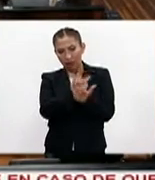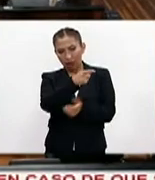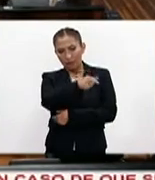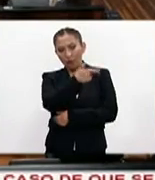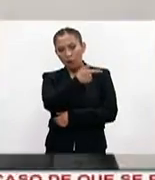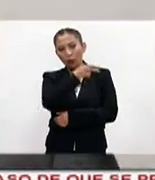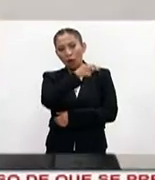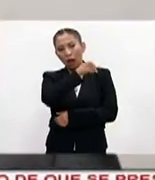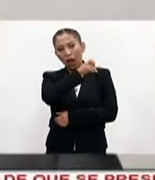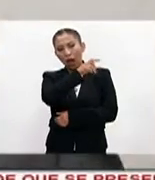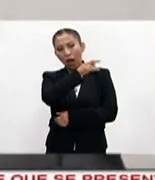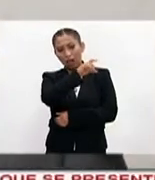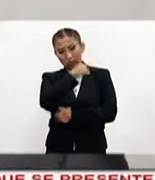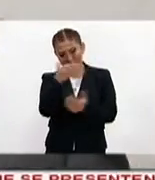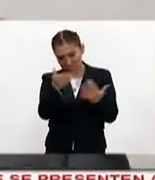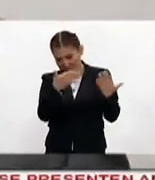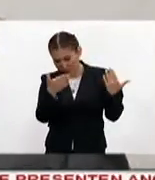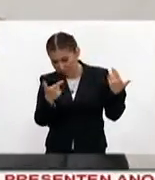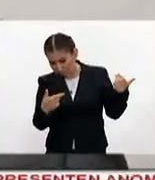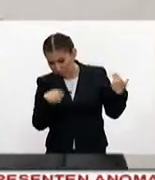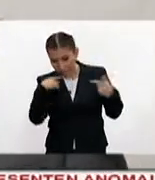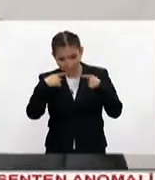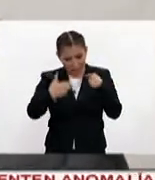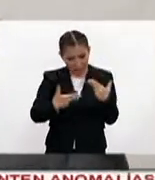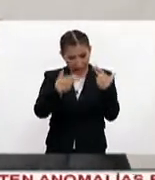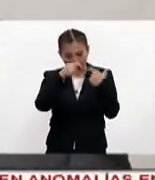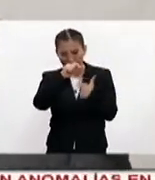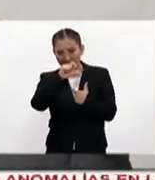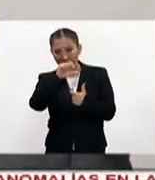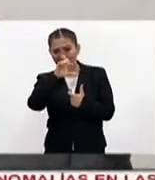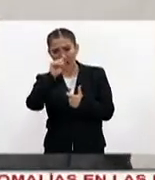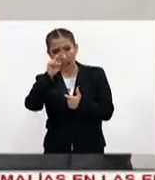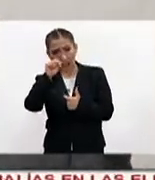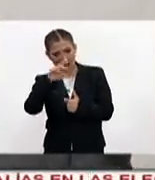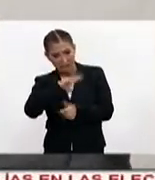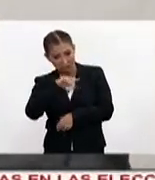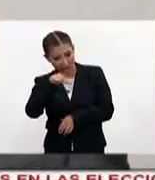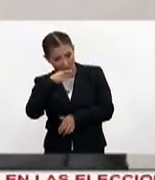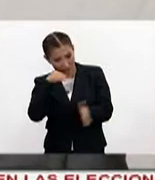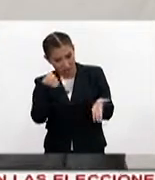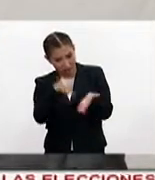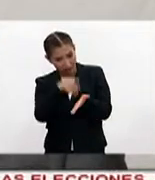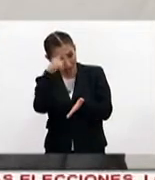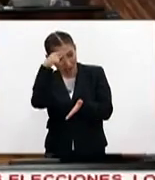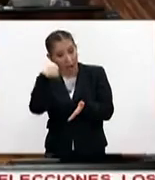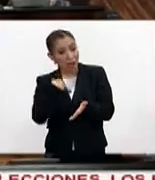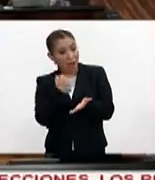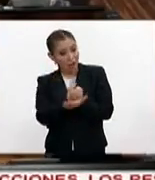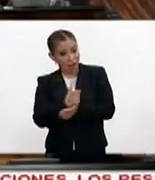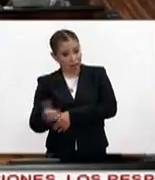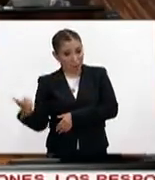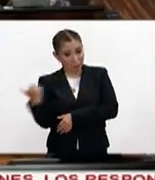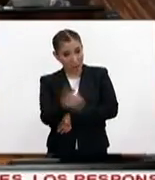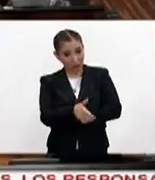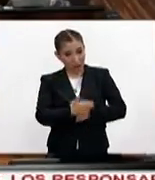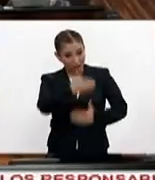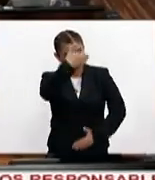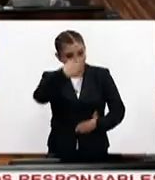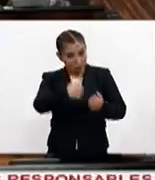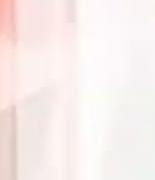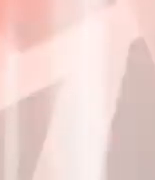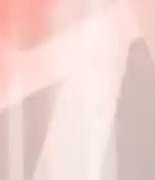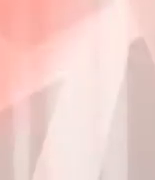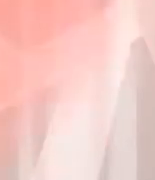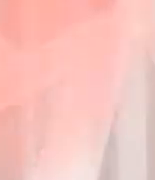Guajardo, aclaró que en ninguna parte de la renegociación del Telecán existe alguna cláusula que contemple esa postura.